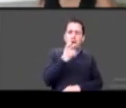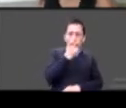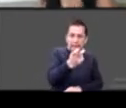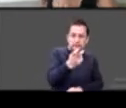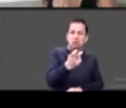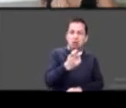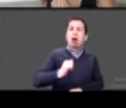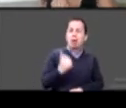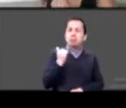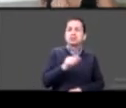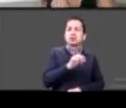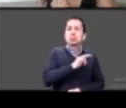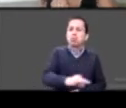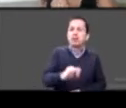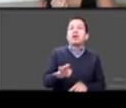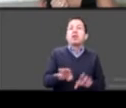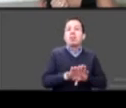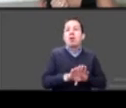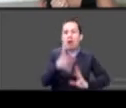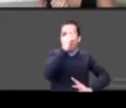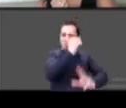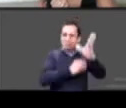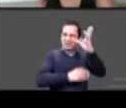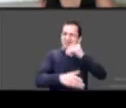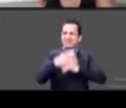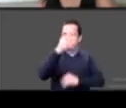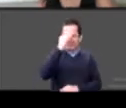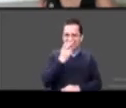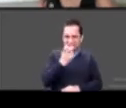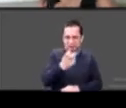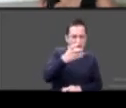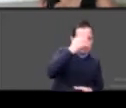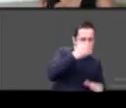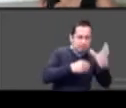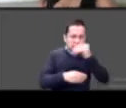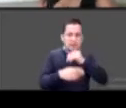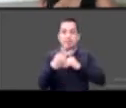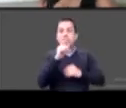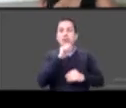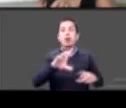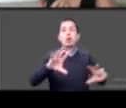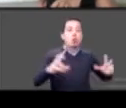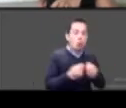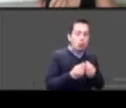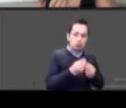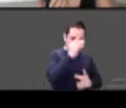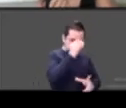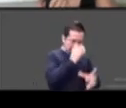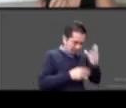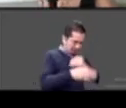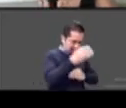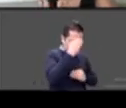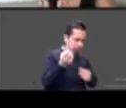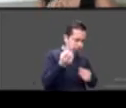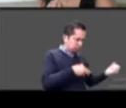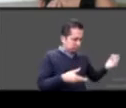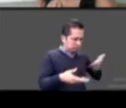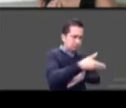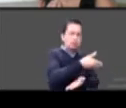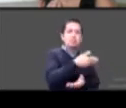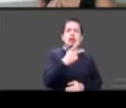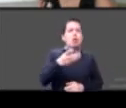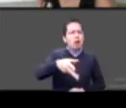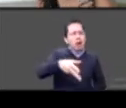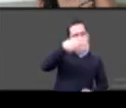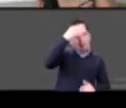aprender juntos. ¿Y juntos aprender qué? Pues a sobrellevar esta situación. Nadie se salva